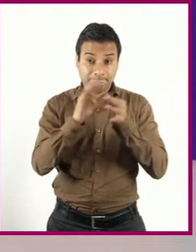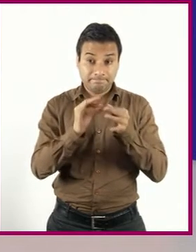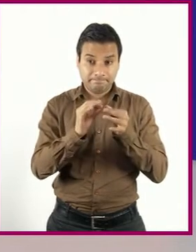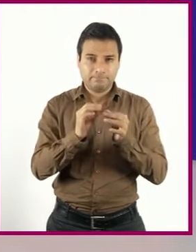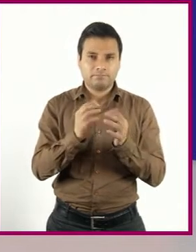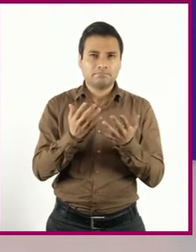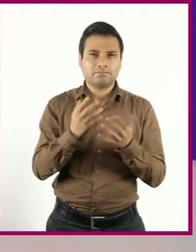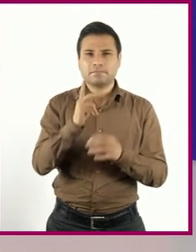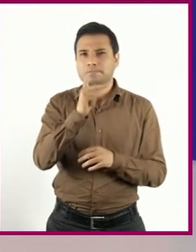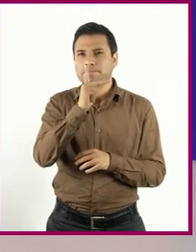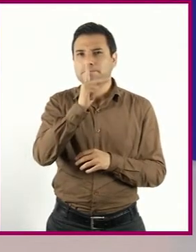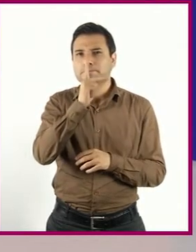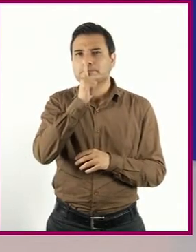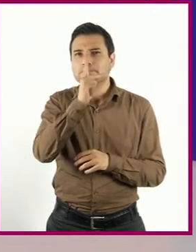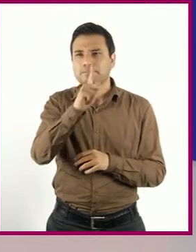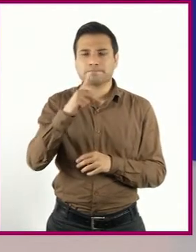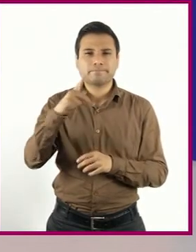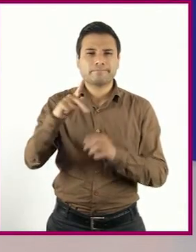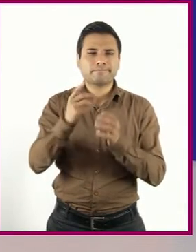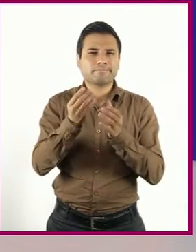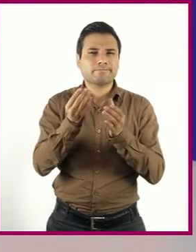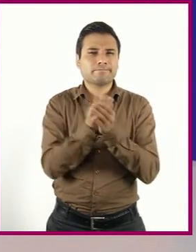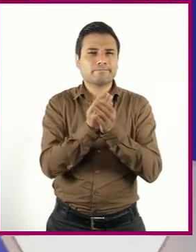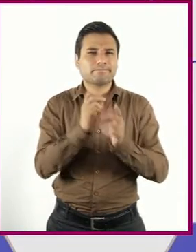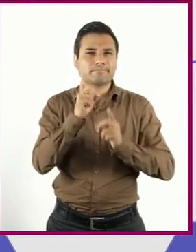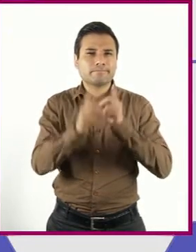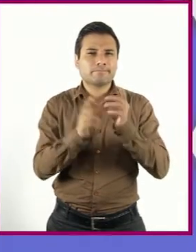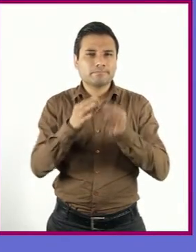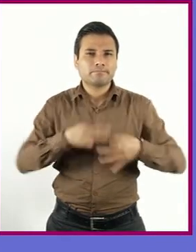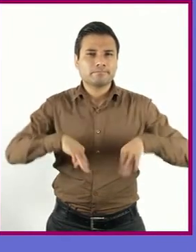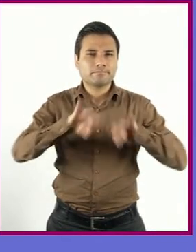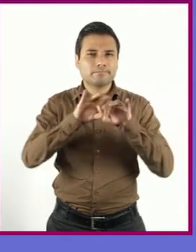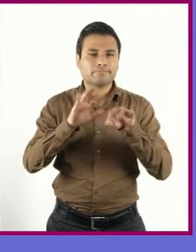del uso del vocabulario deportivo. Corre video.